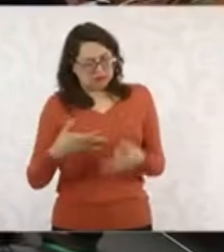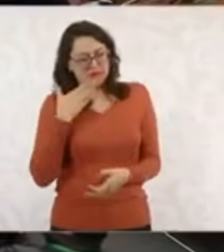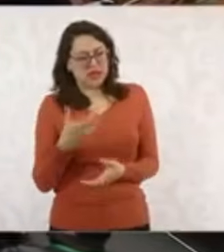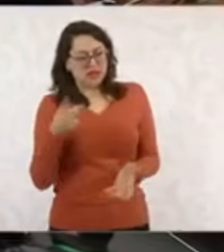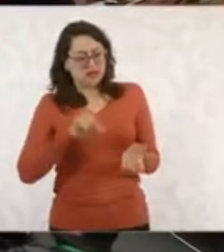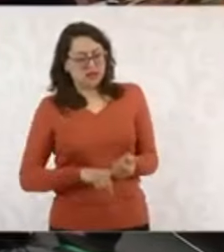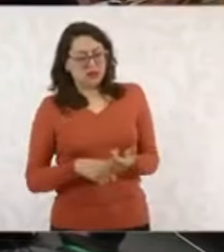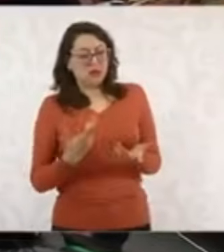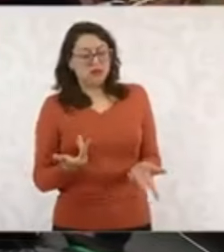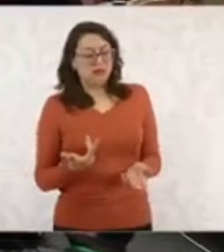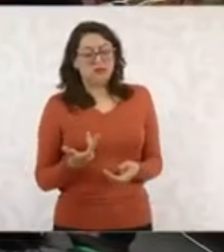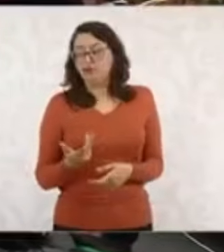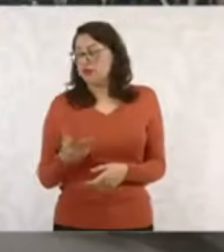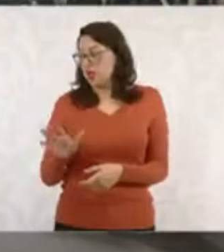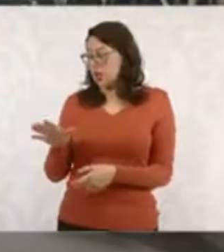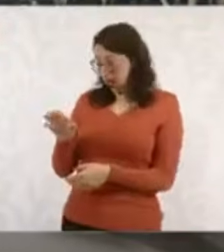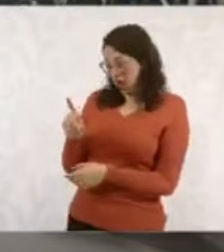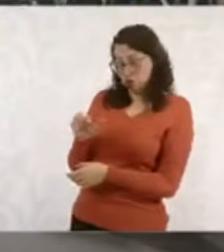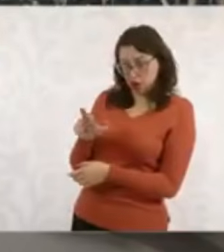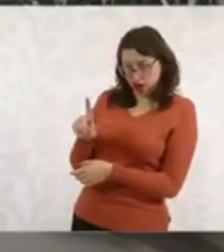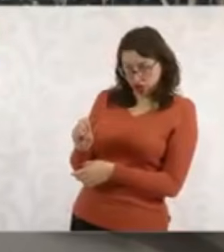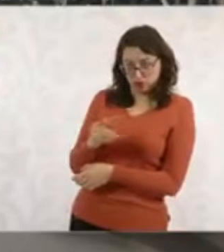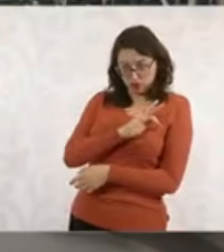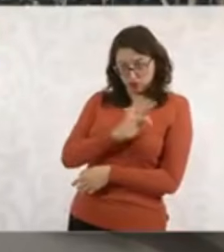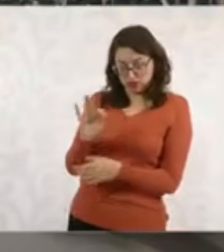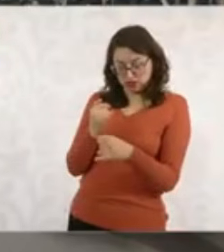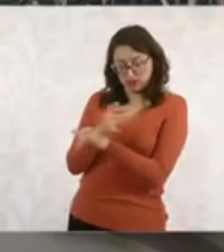Eduardo, ¿quieres informar de las compras?